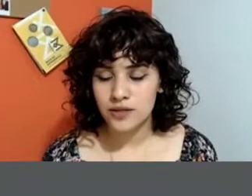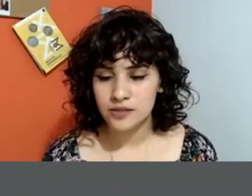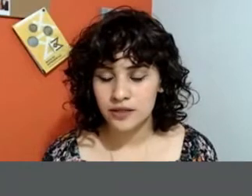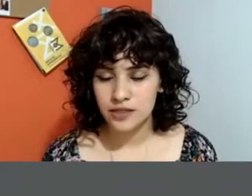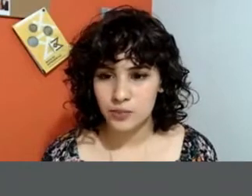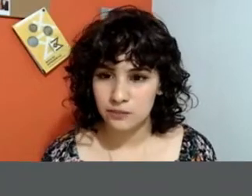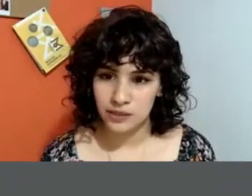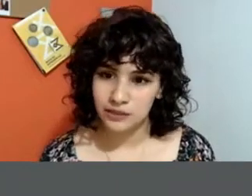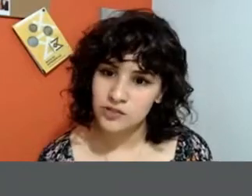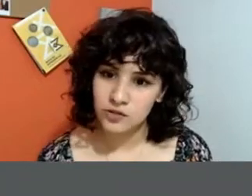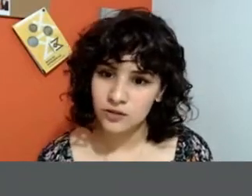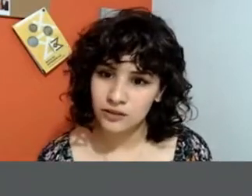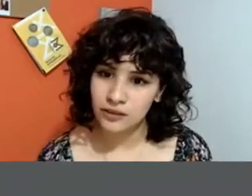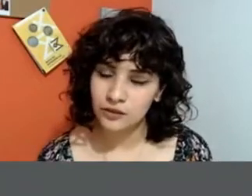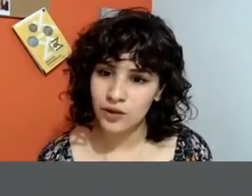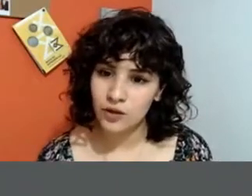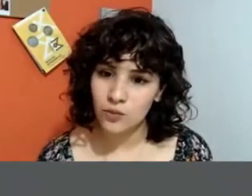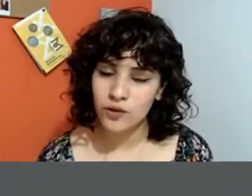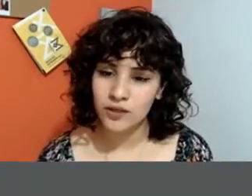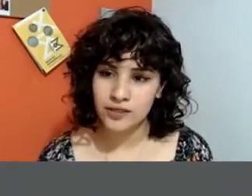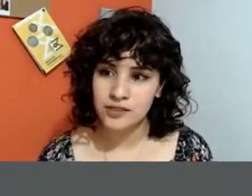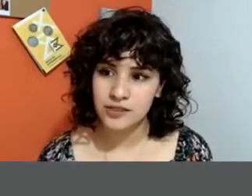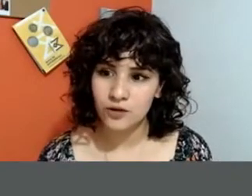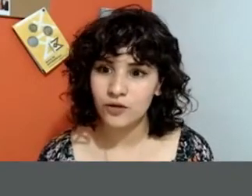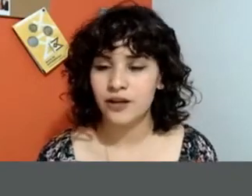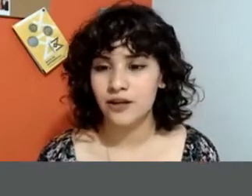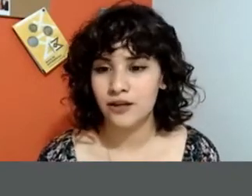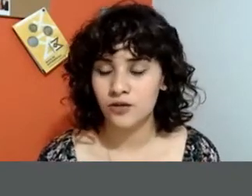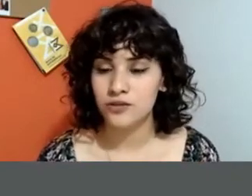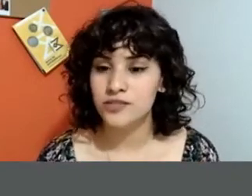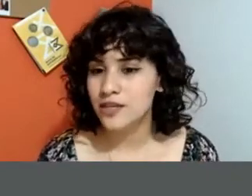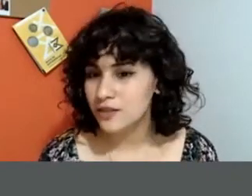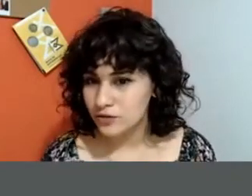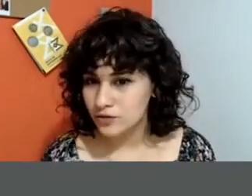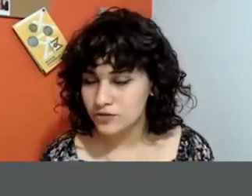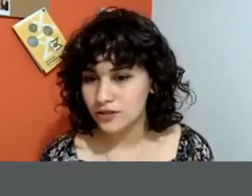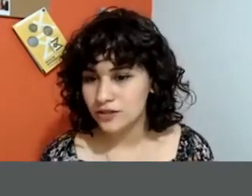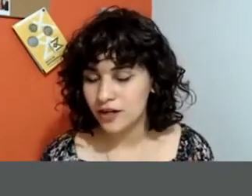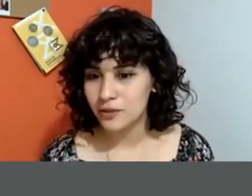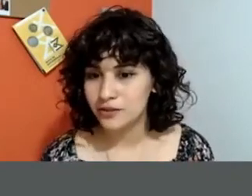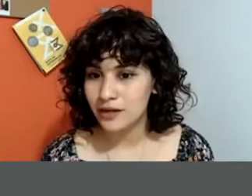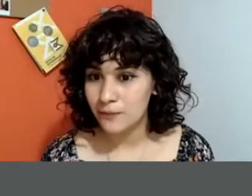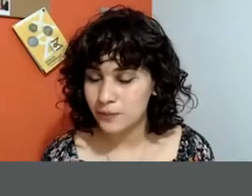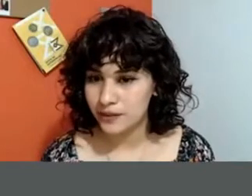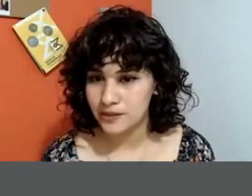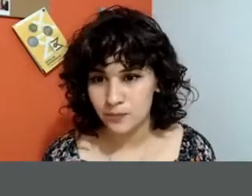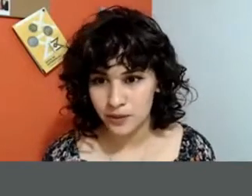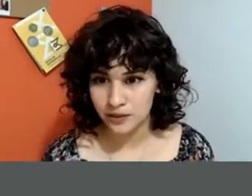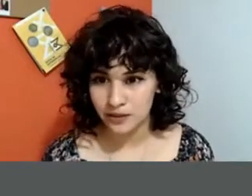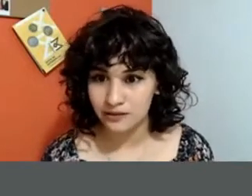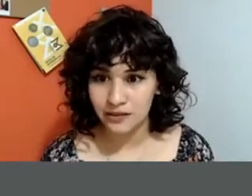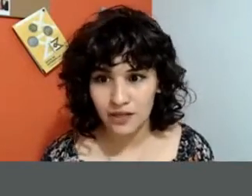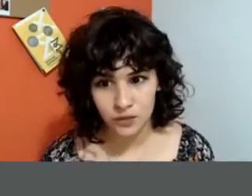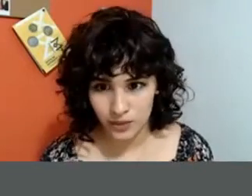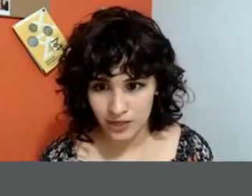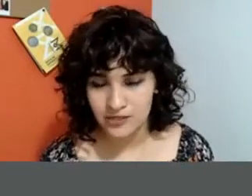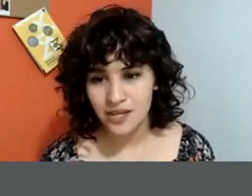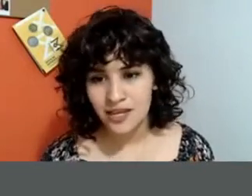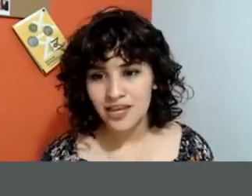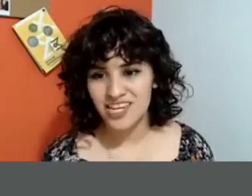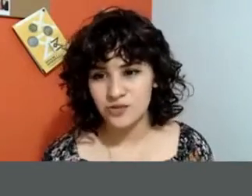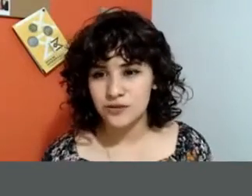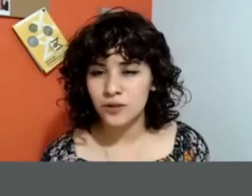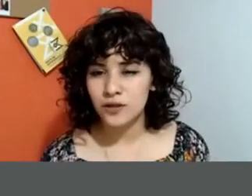poco más de experimentación en tanto a cómo es que se logran los diseños de repente en las prendas a partir de tintes